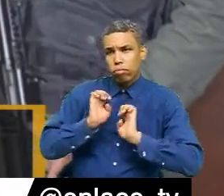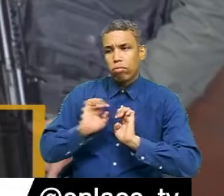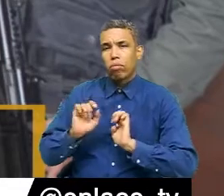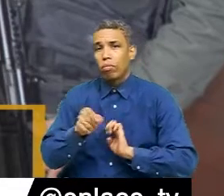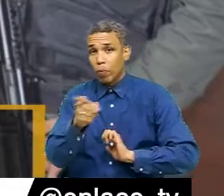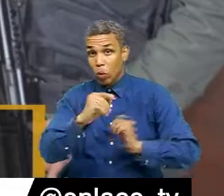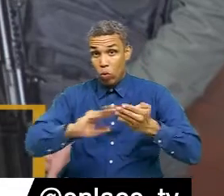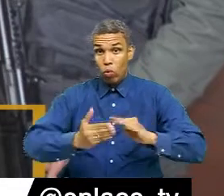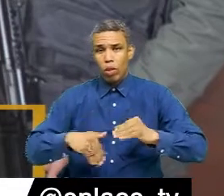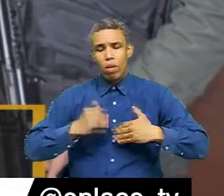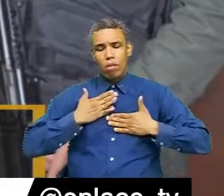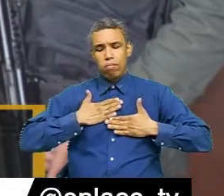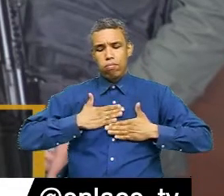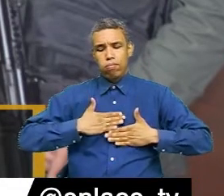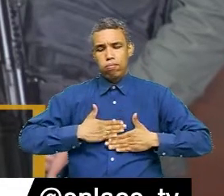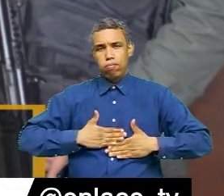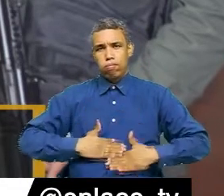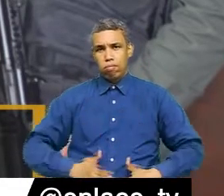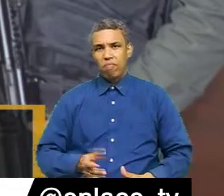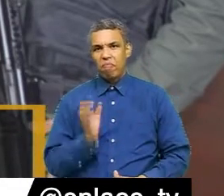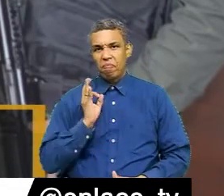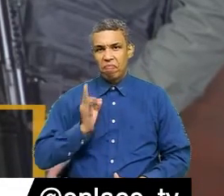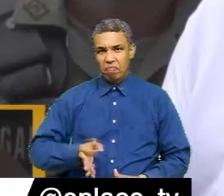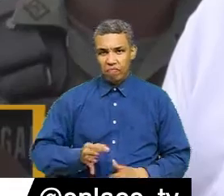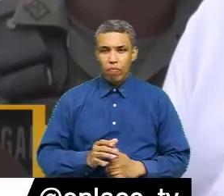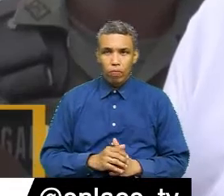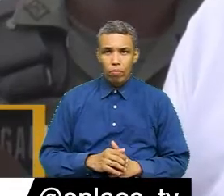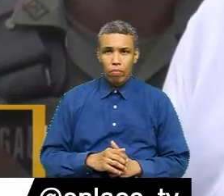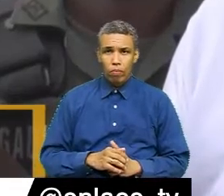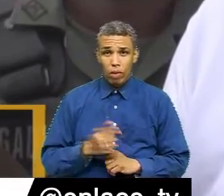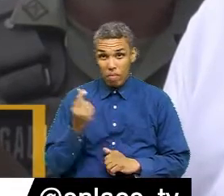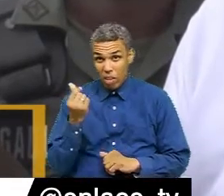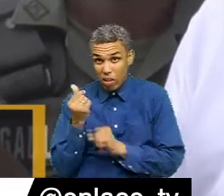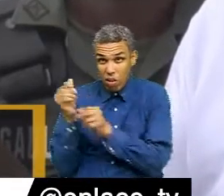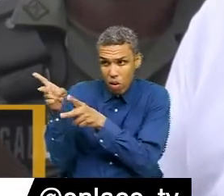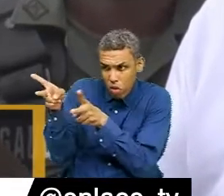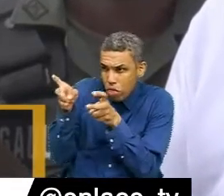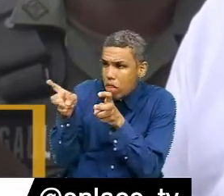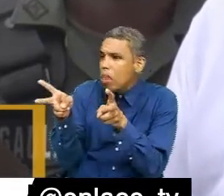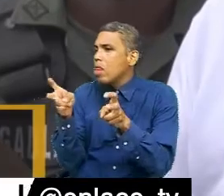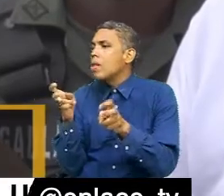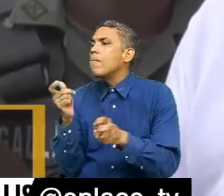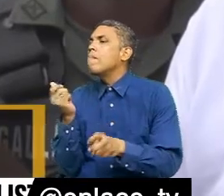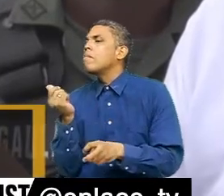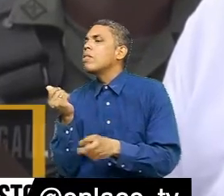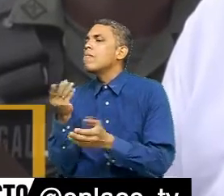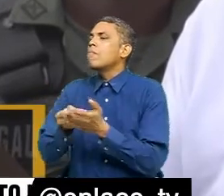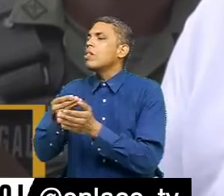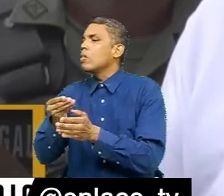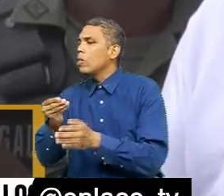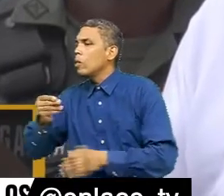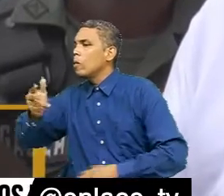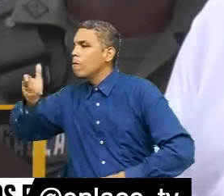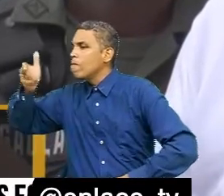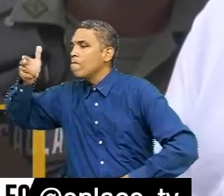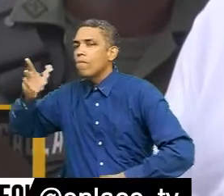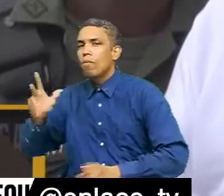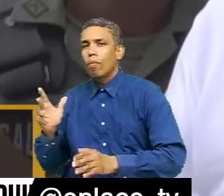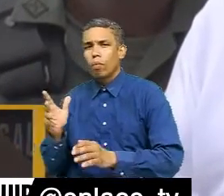tranquilidad a la comunidad. Es un tema que nunca acaba. Aquí tenemos que continuar creciendo en nuestra confianza, en